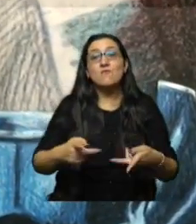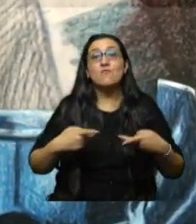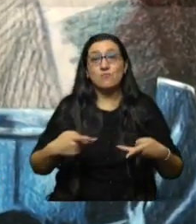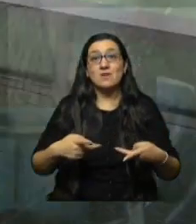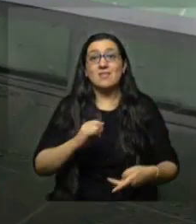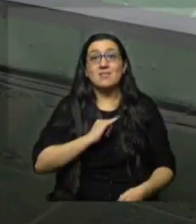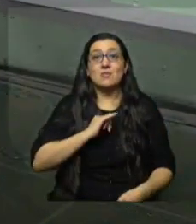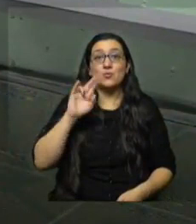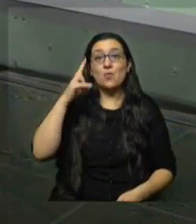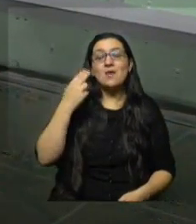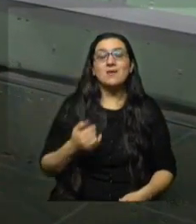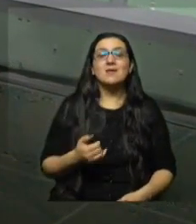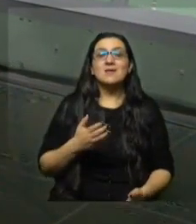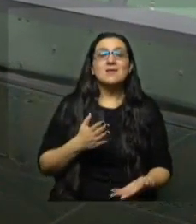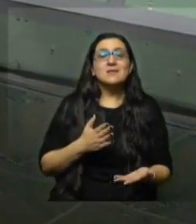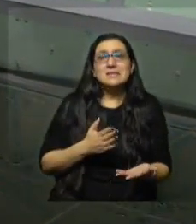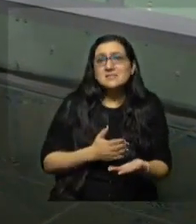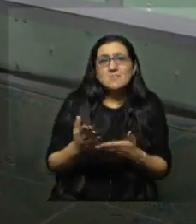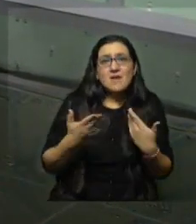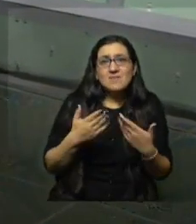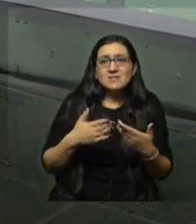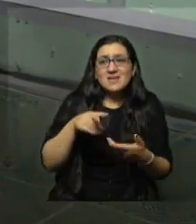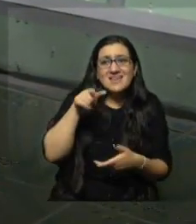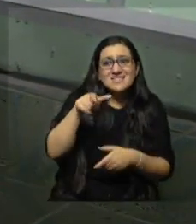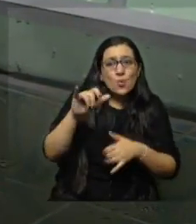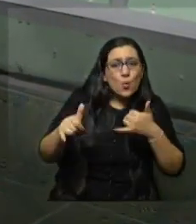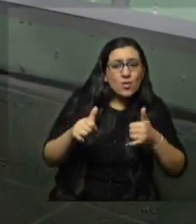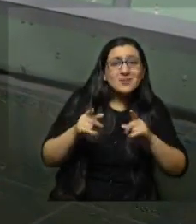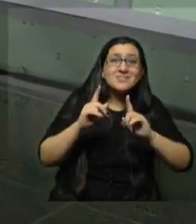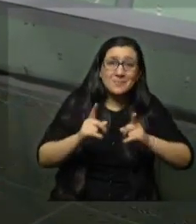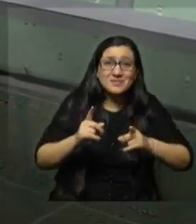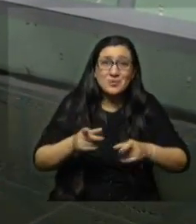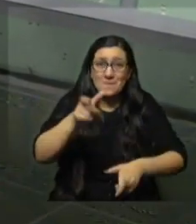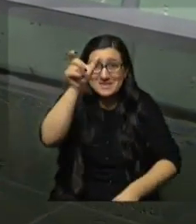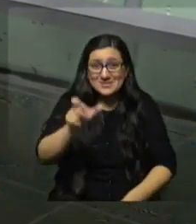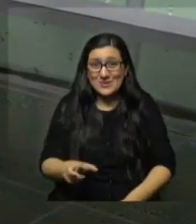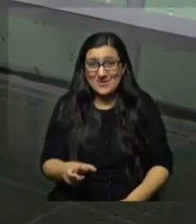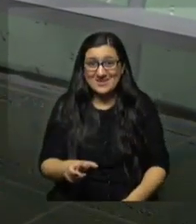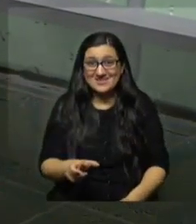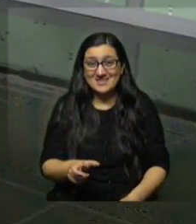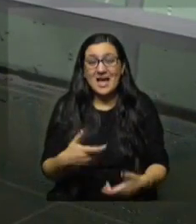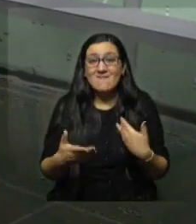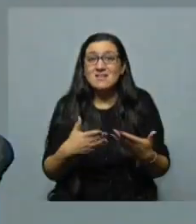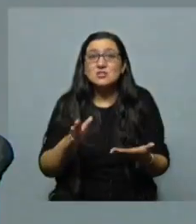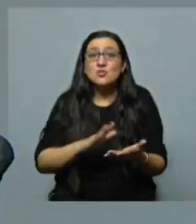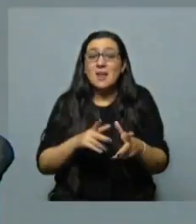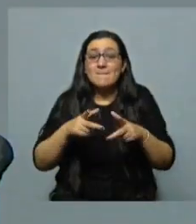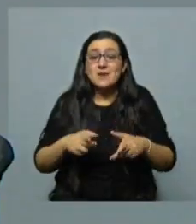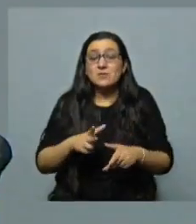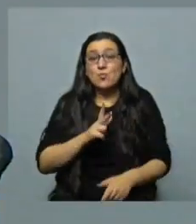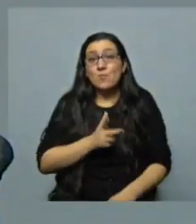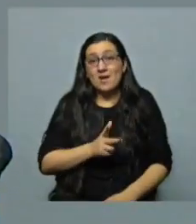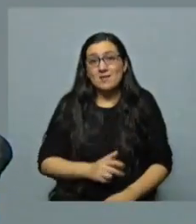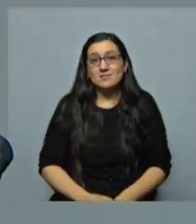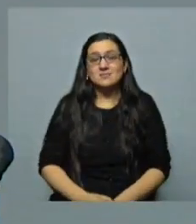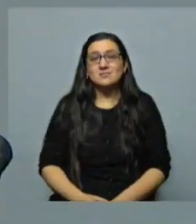que siempre rescatás que son personas, siempre buscás esa mirada humana sobre esta gente que nos regala alegrías,